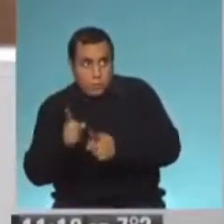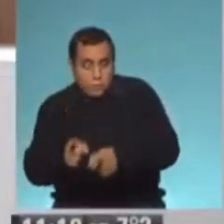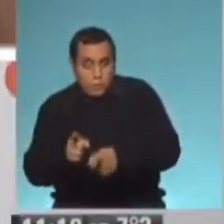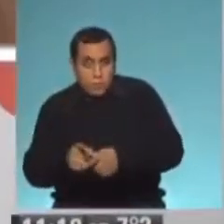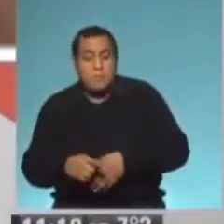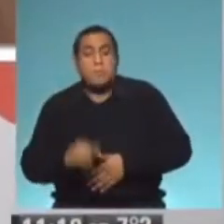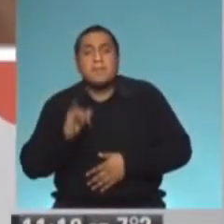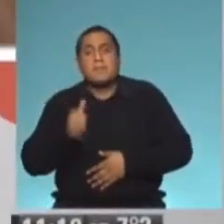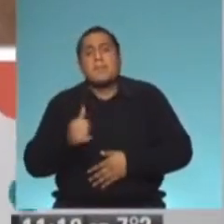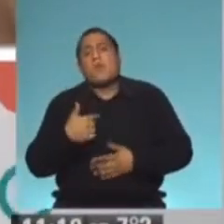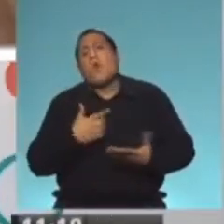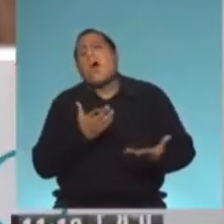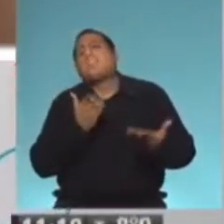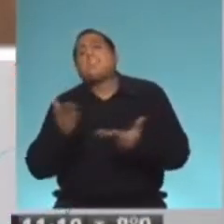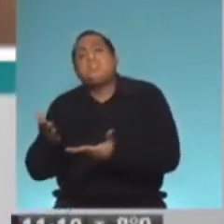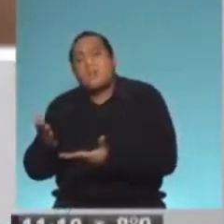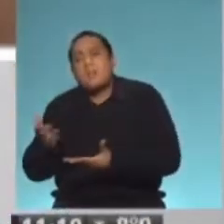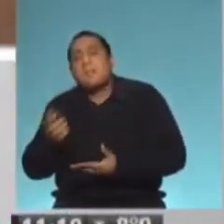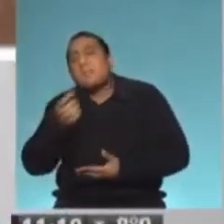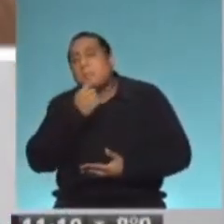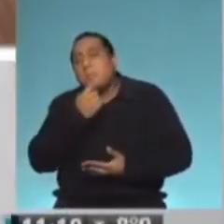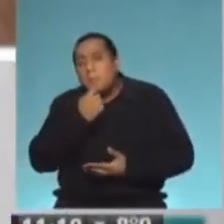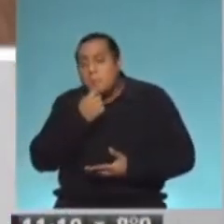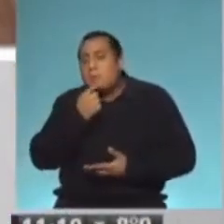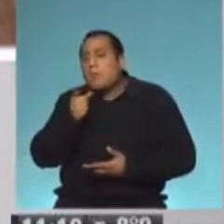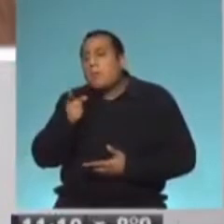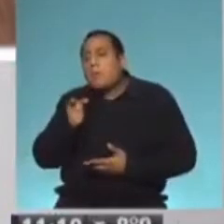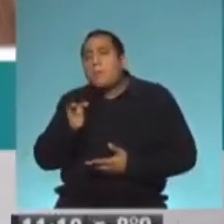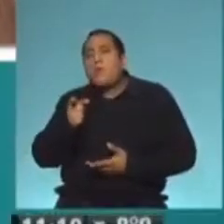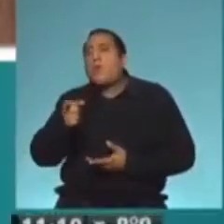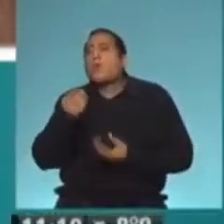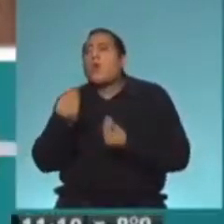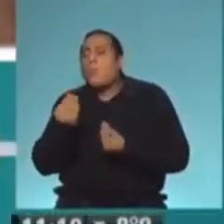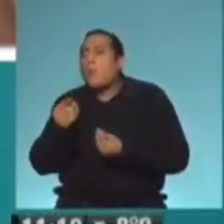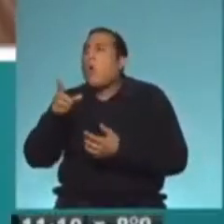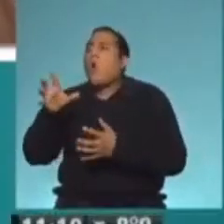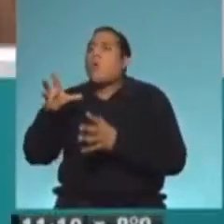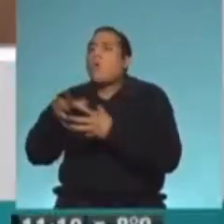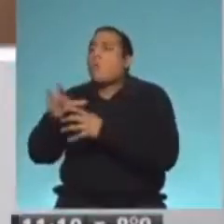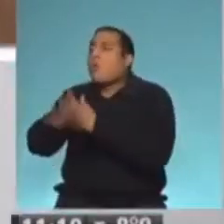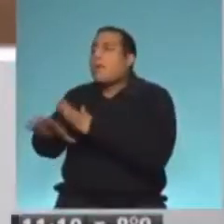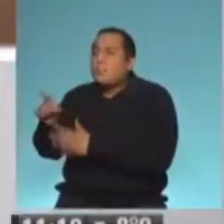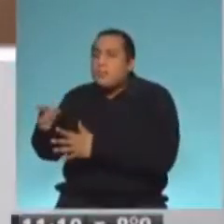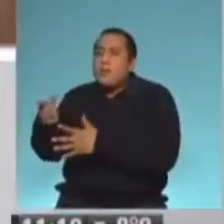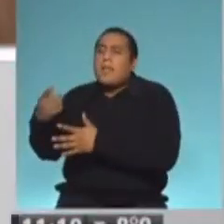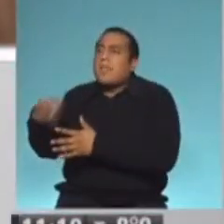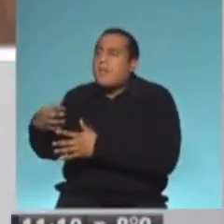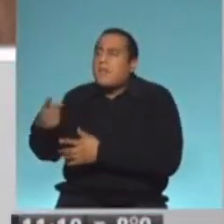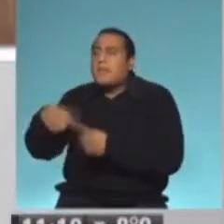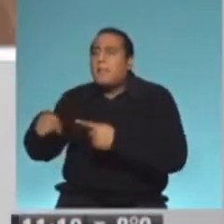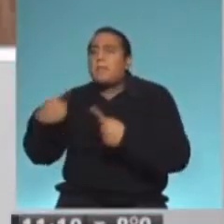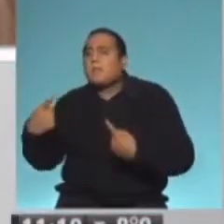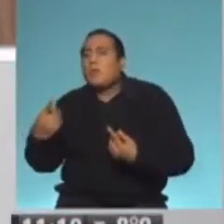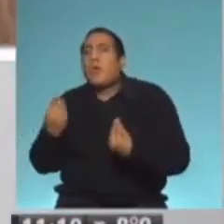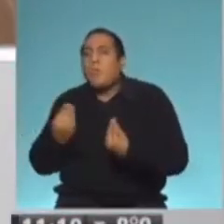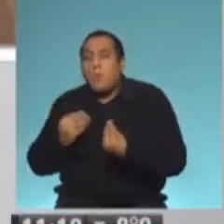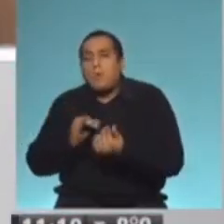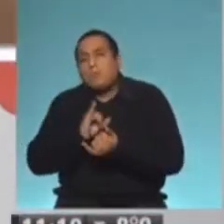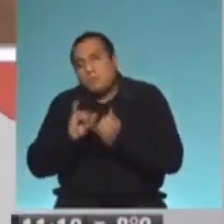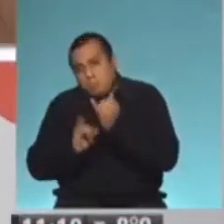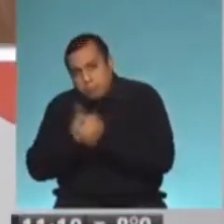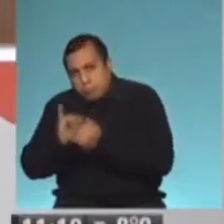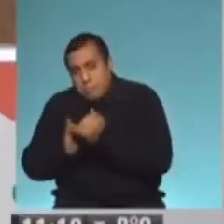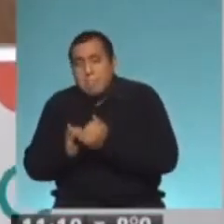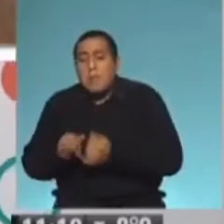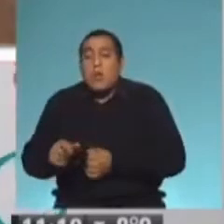Lo asesoramos por lo menos cuáles son las instancias internas que tienen que intervenir si eso no se ofreció en el momento de la internación principalmente, pero